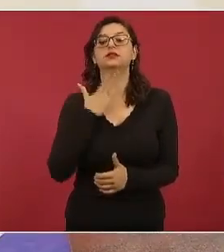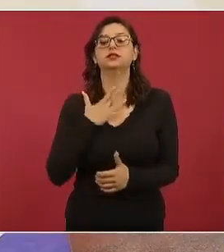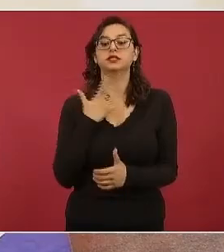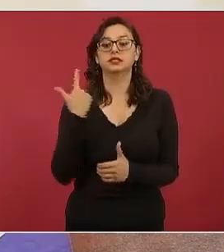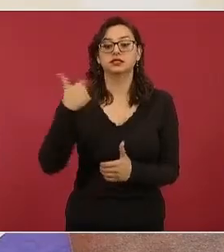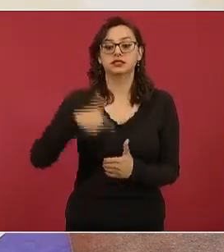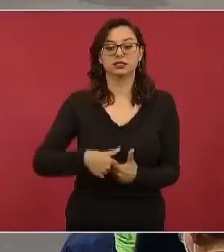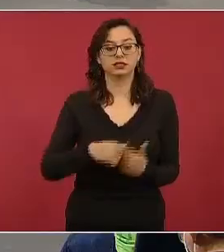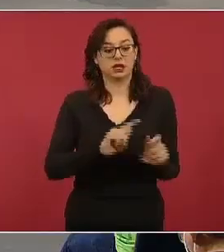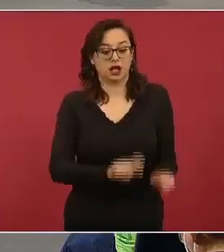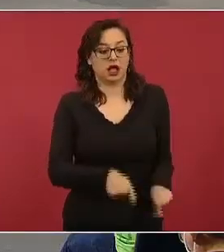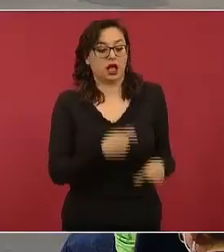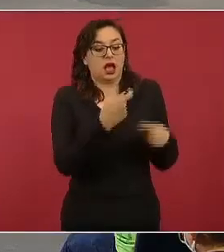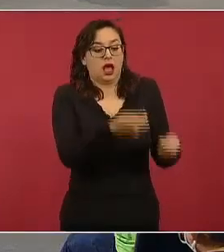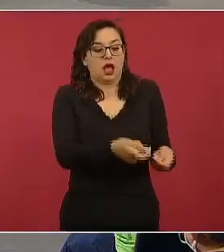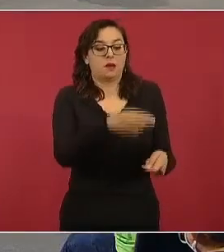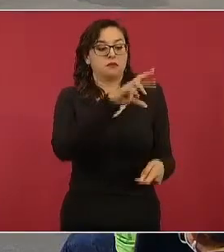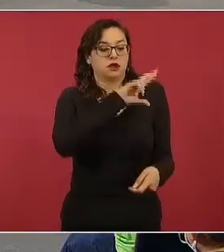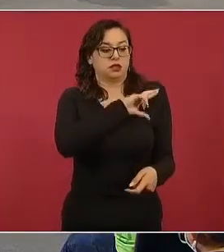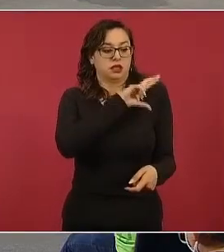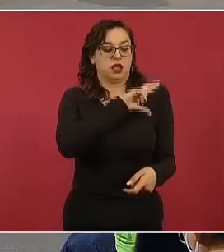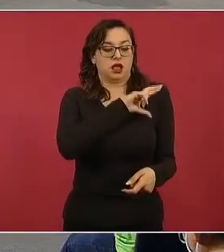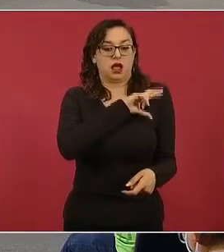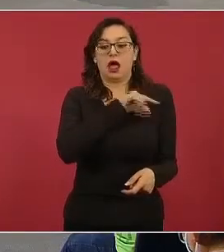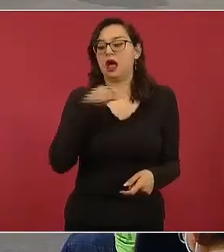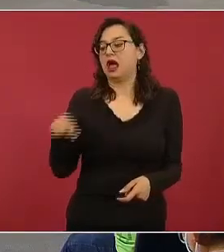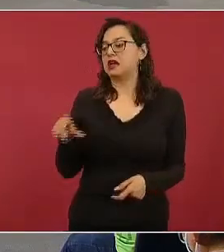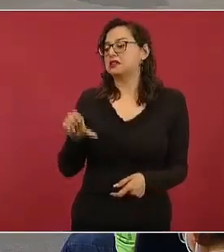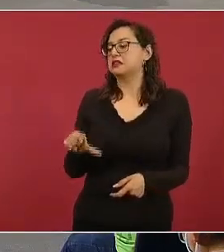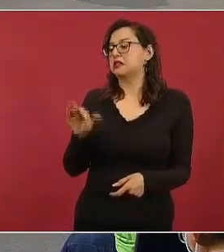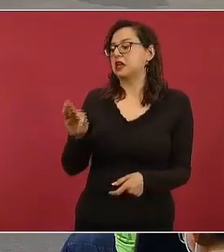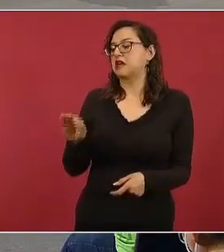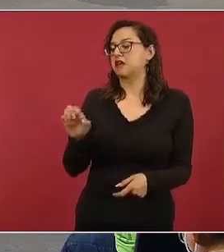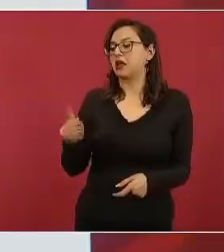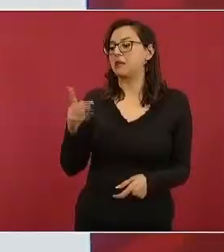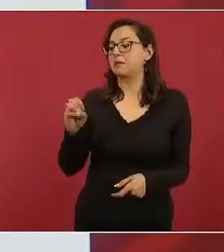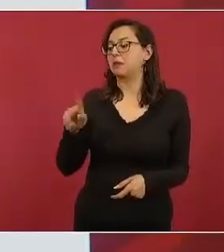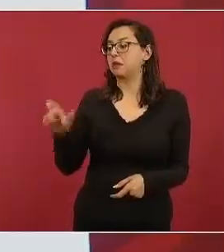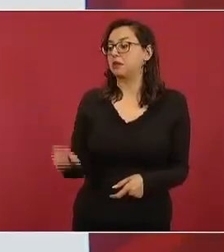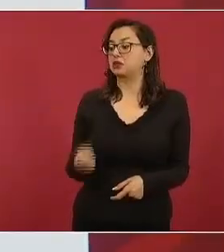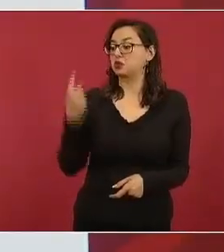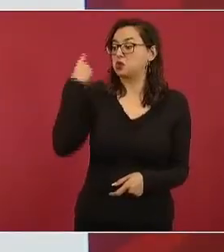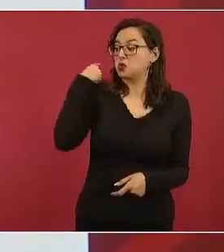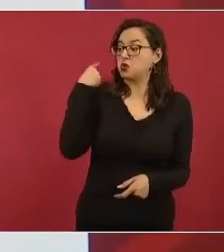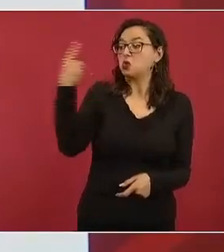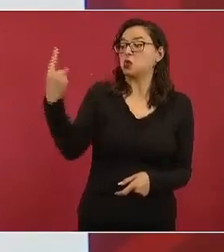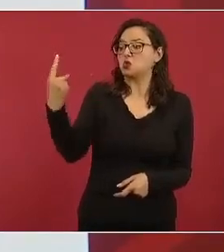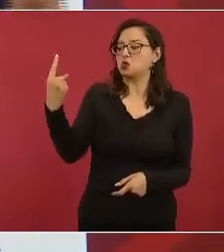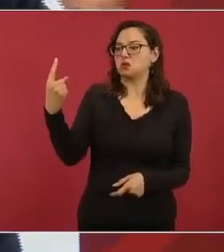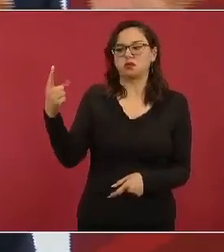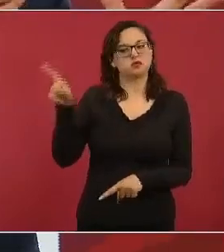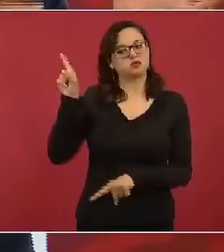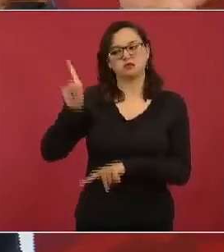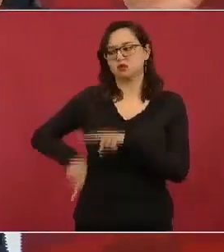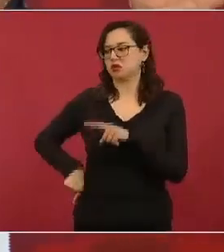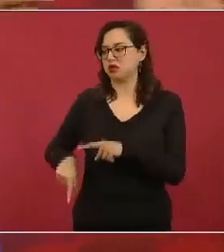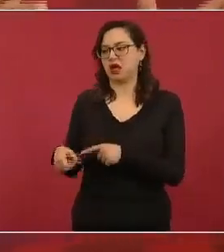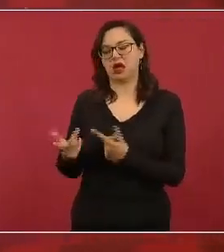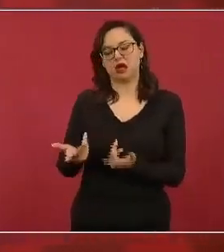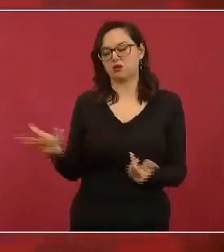supuestamente se le quita el monopolio a Pemex, como también se le quitó el